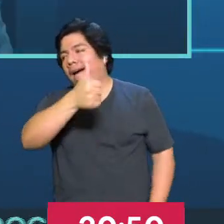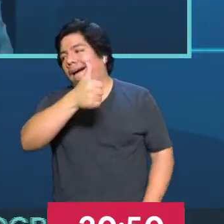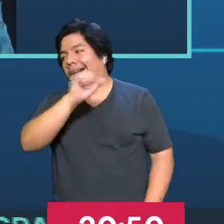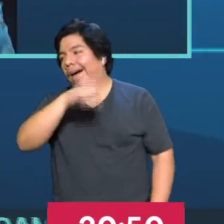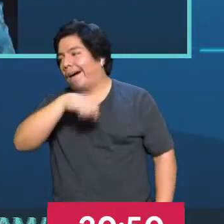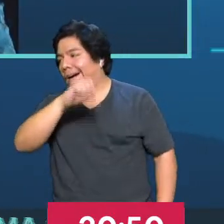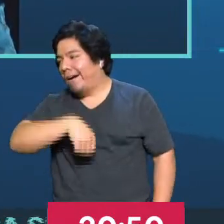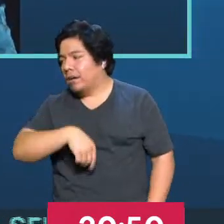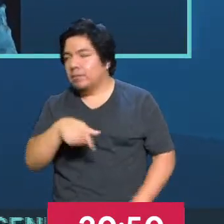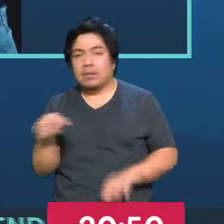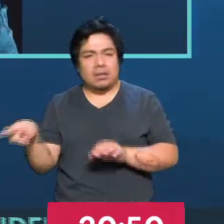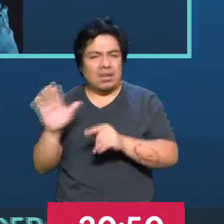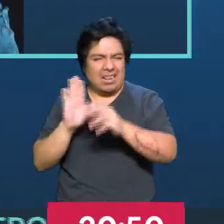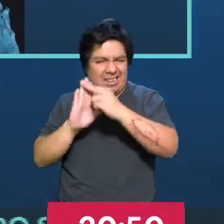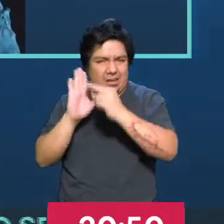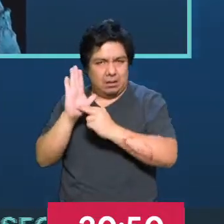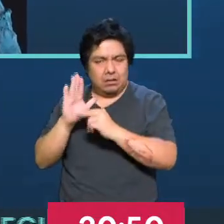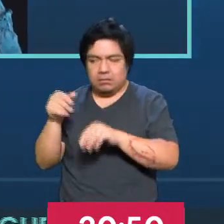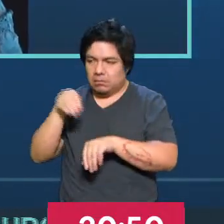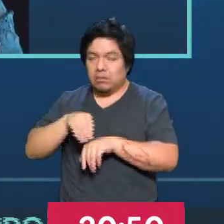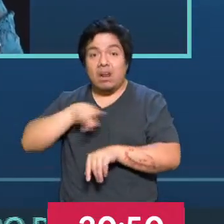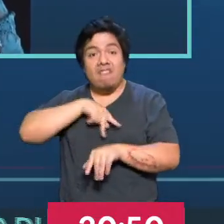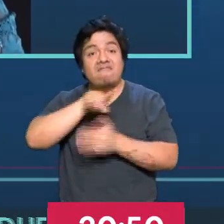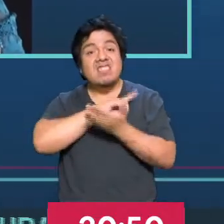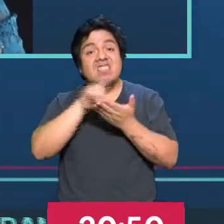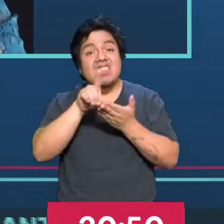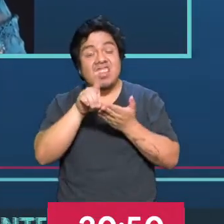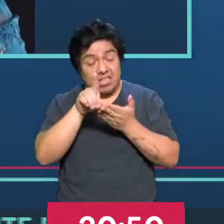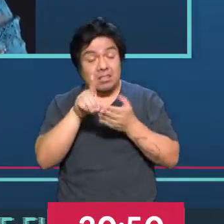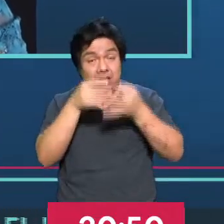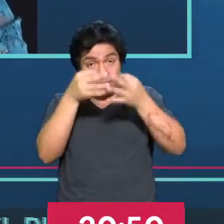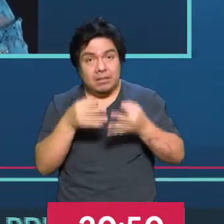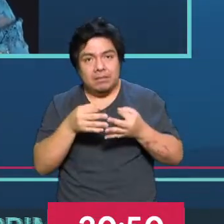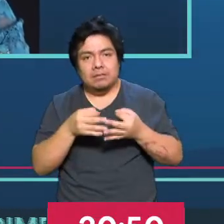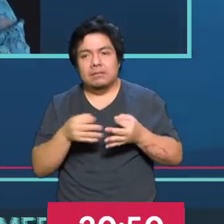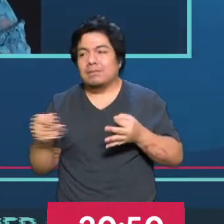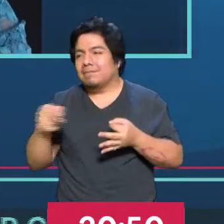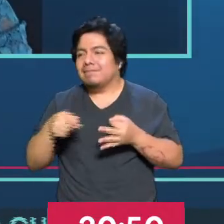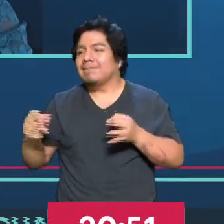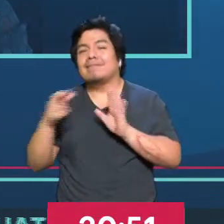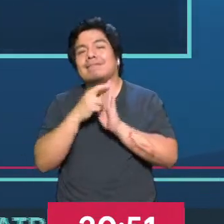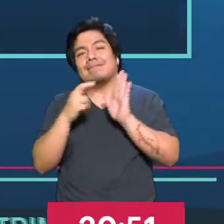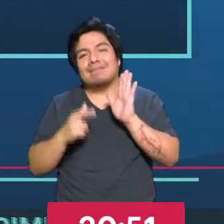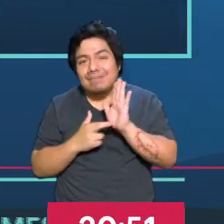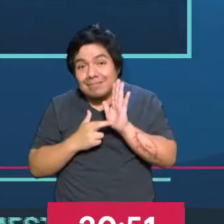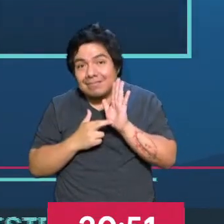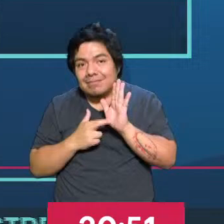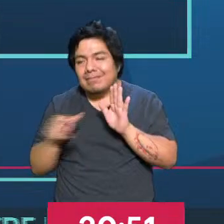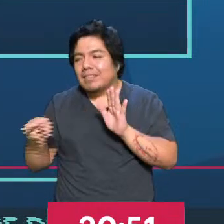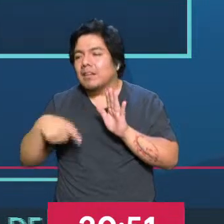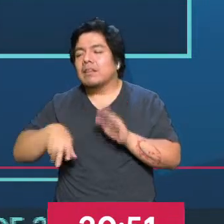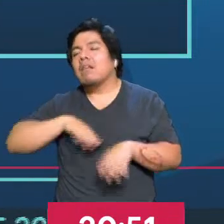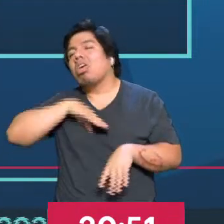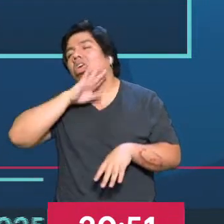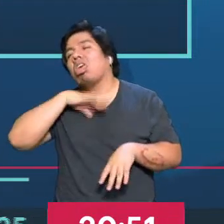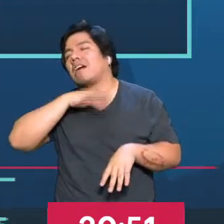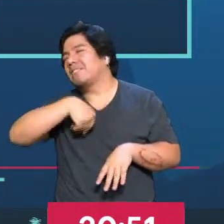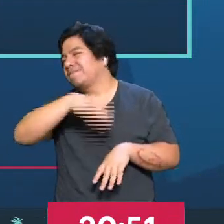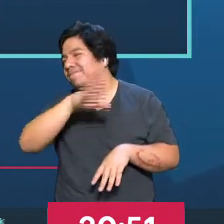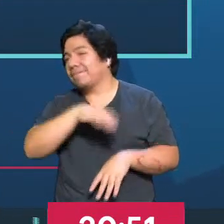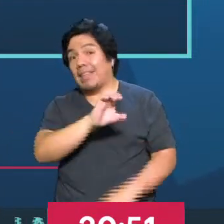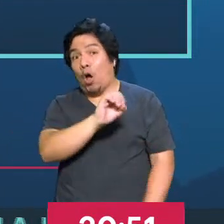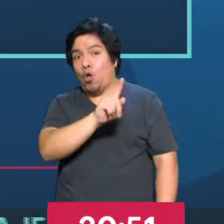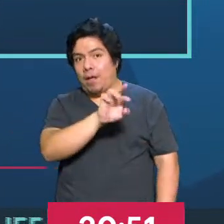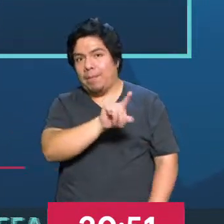medidas cautelares para que se garantizaran mis derechos laborales, y brincándose las medidas cautelares que el mismo CONAPRED les había